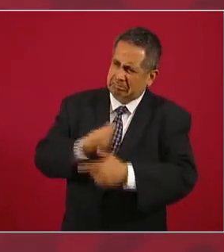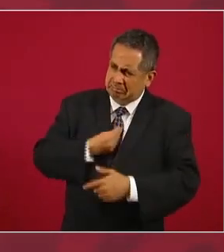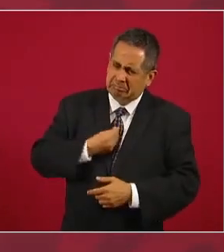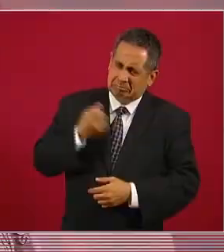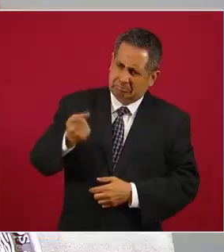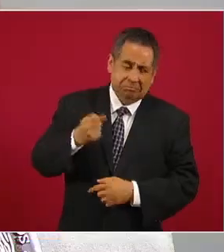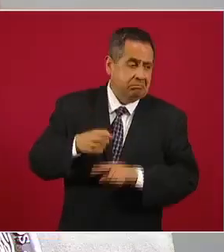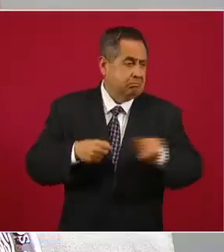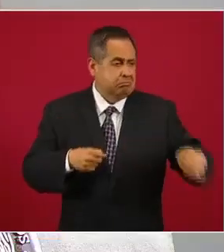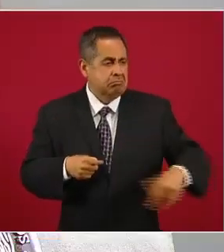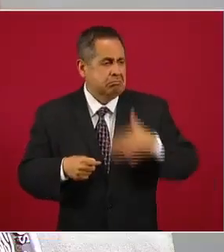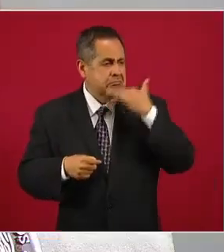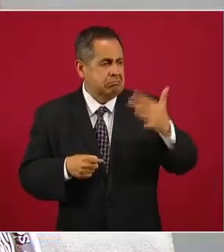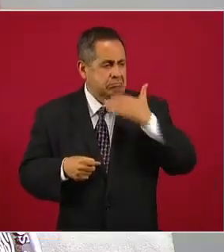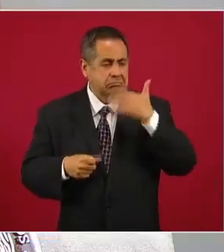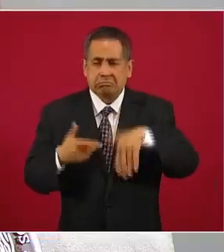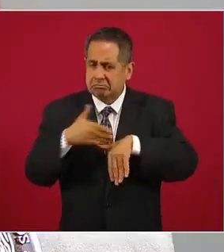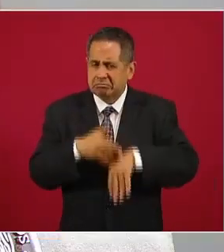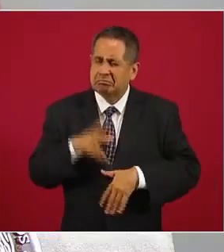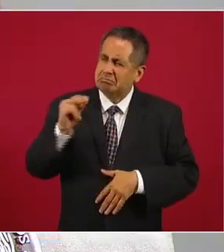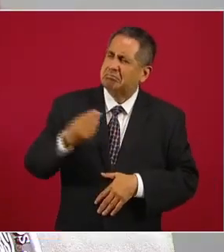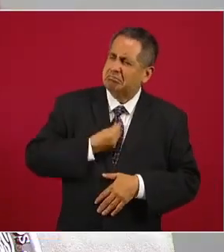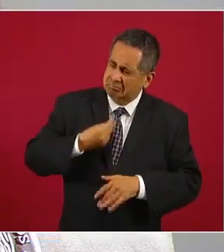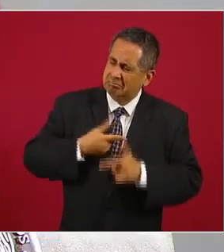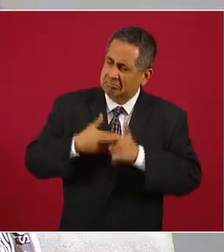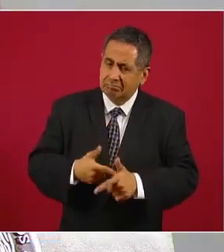ante los corruptos.